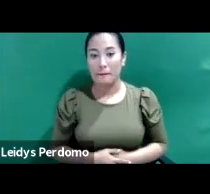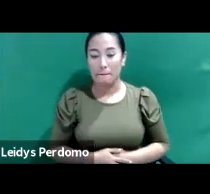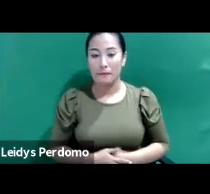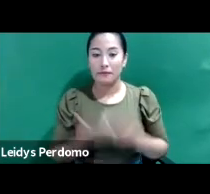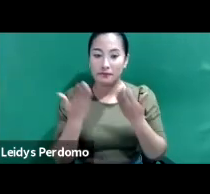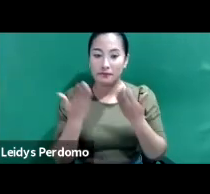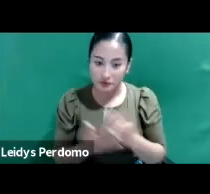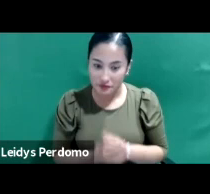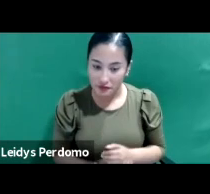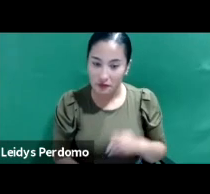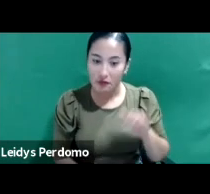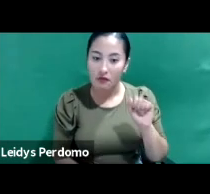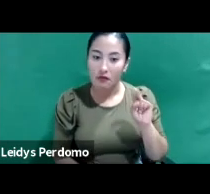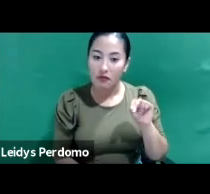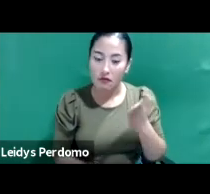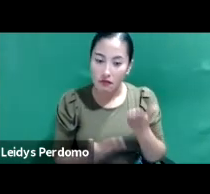Tijuana.